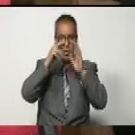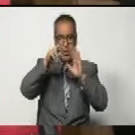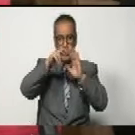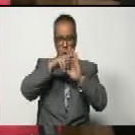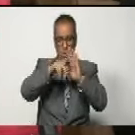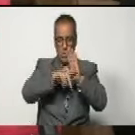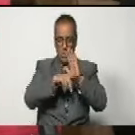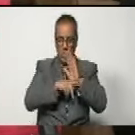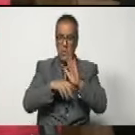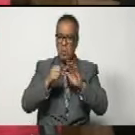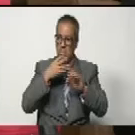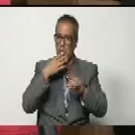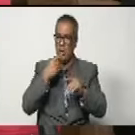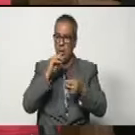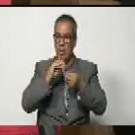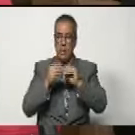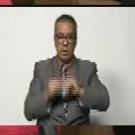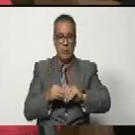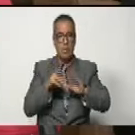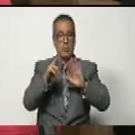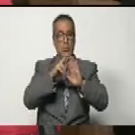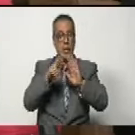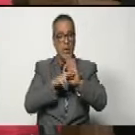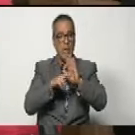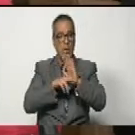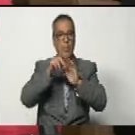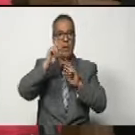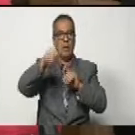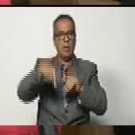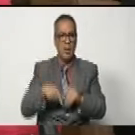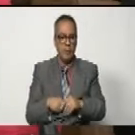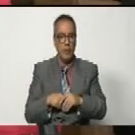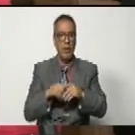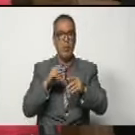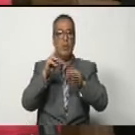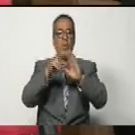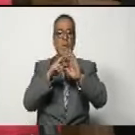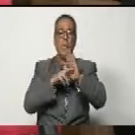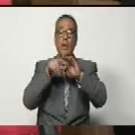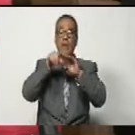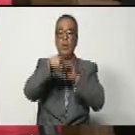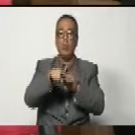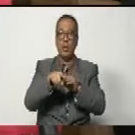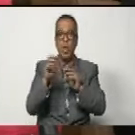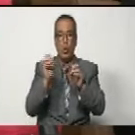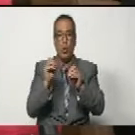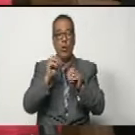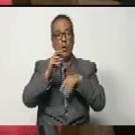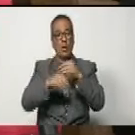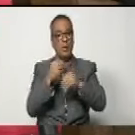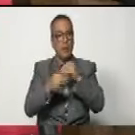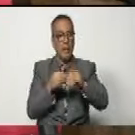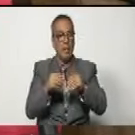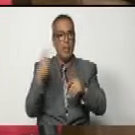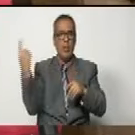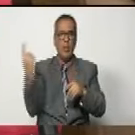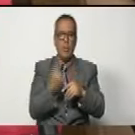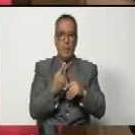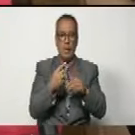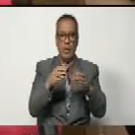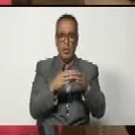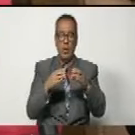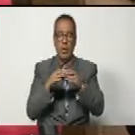normalización, calidad, metrología y reglamentos, así como las reglamentaciones técnicas sobre la materia proveniente de